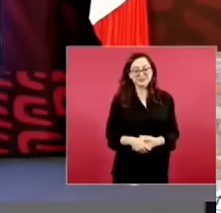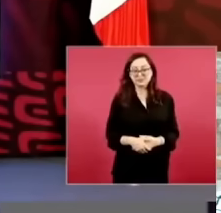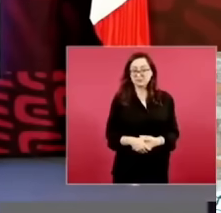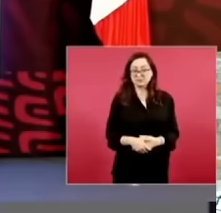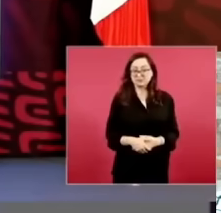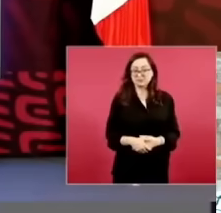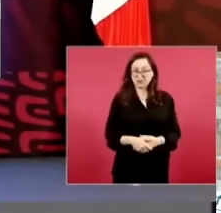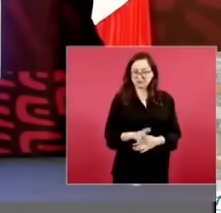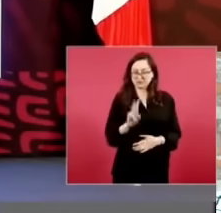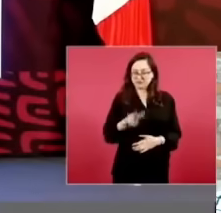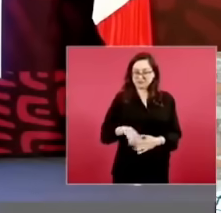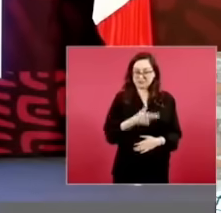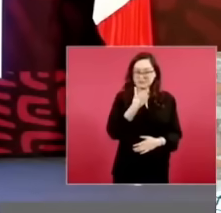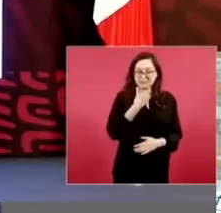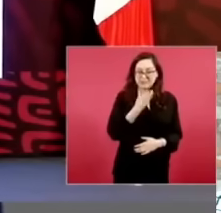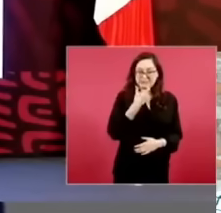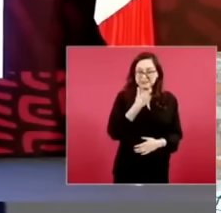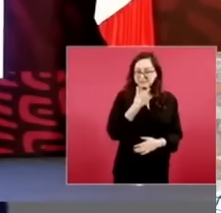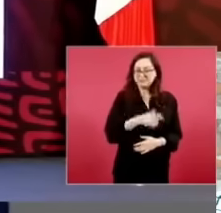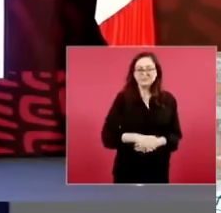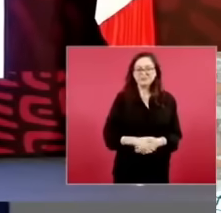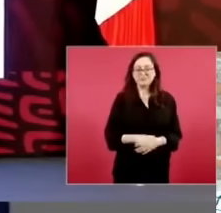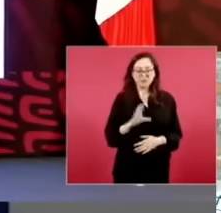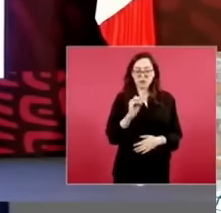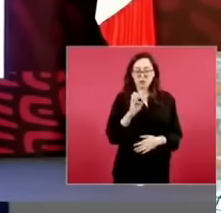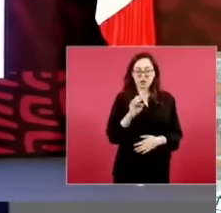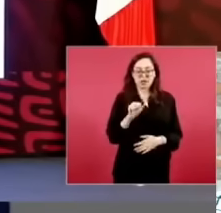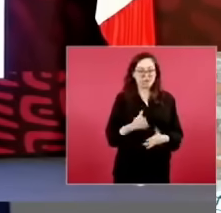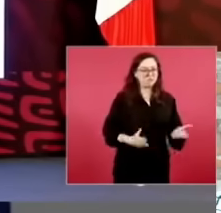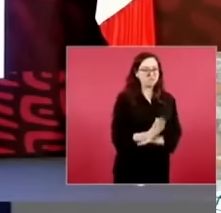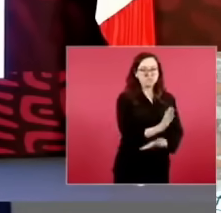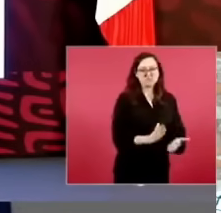risa se meten en cuestiones